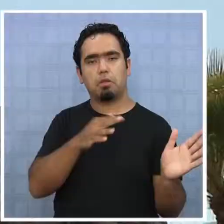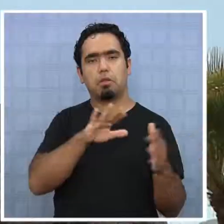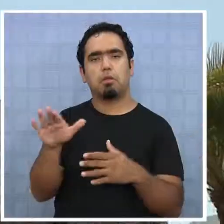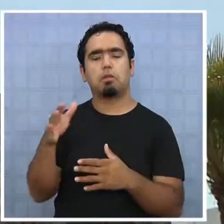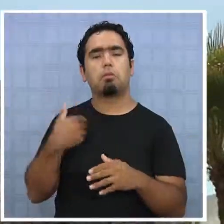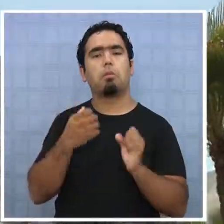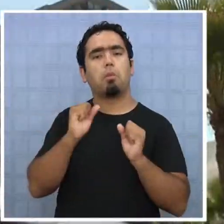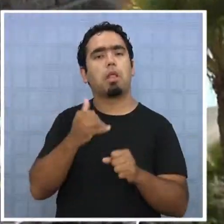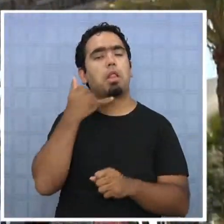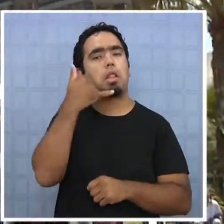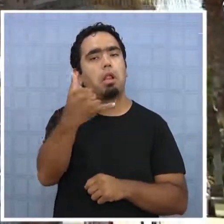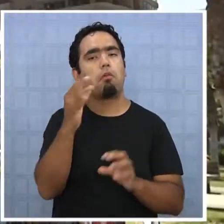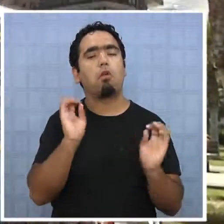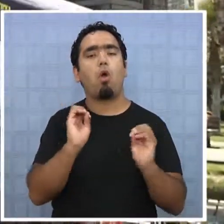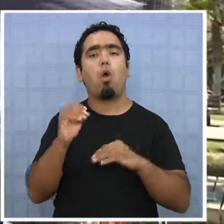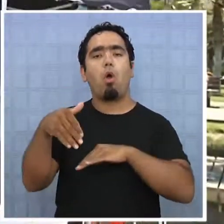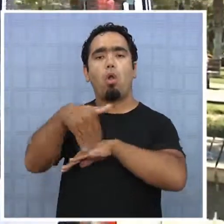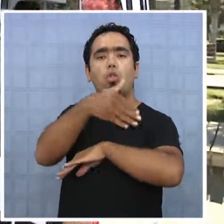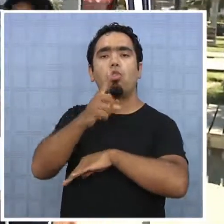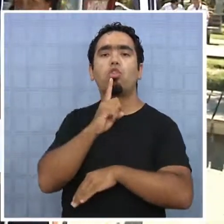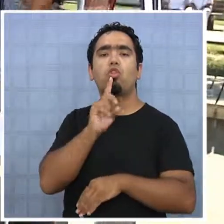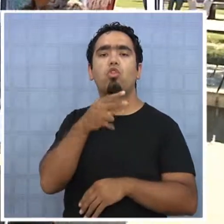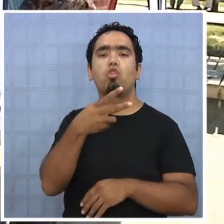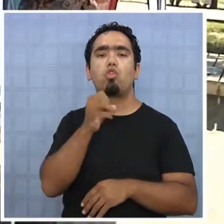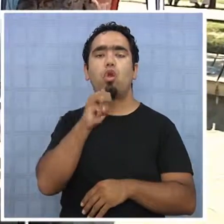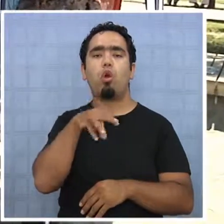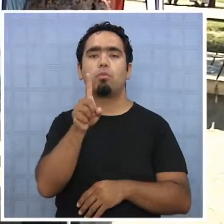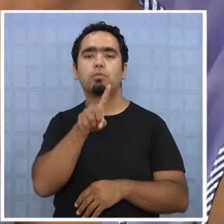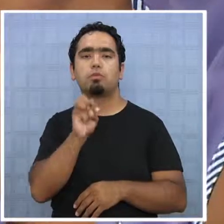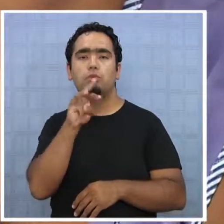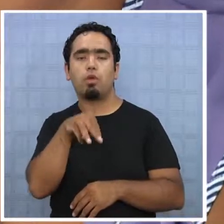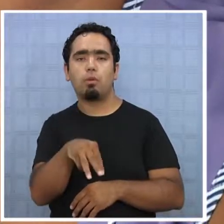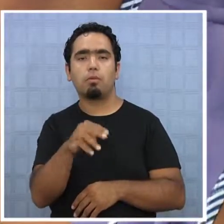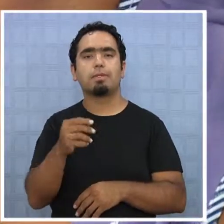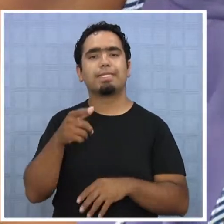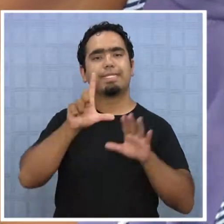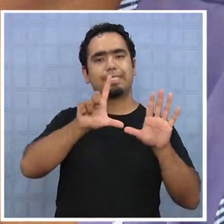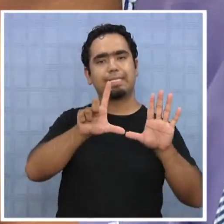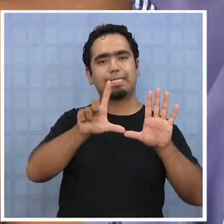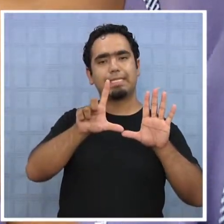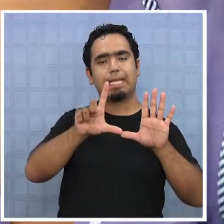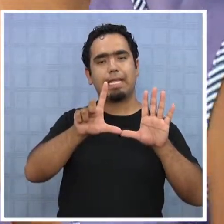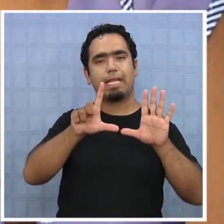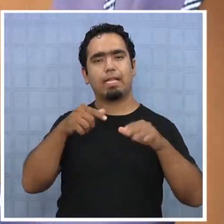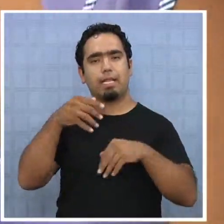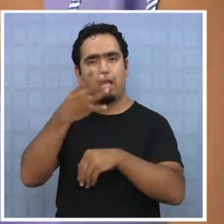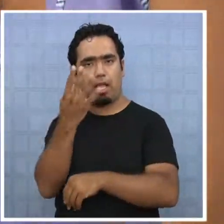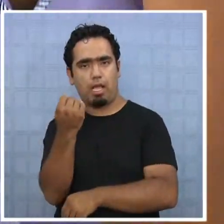teléfono o en Thompson 114, los días sábados en la iglesia San Francisco.